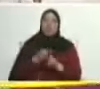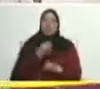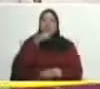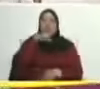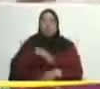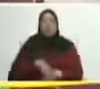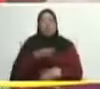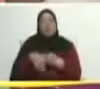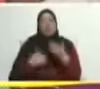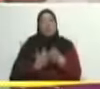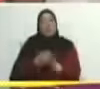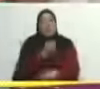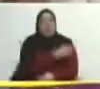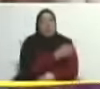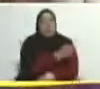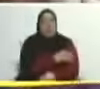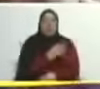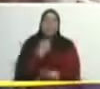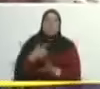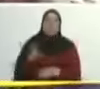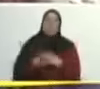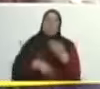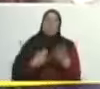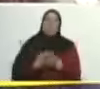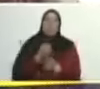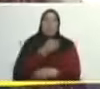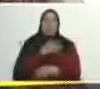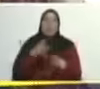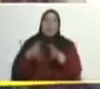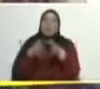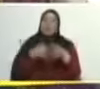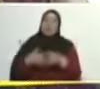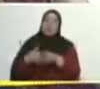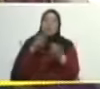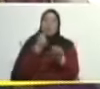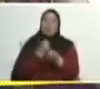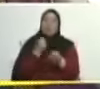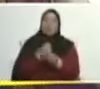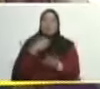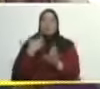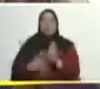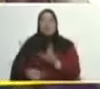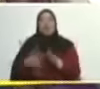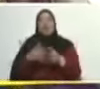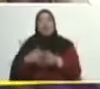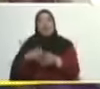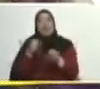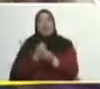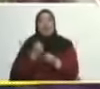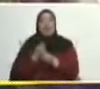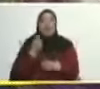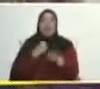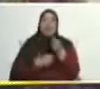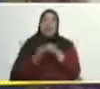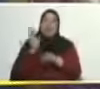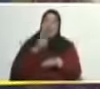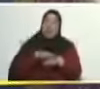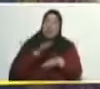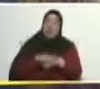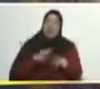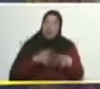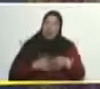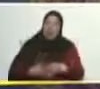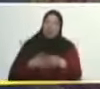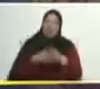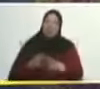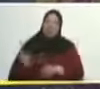histórica a esa derecha fascista, a esa derecha imperialista, a esa derecha guerrerista, entreguista, que pidió la invasión de